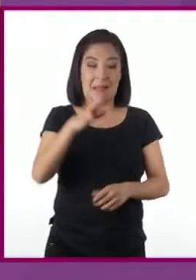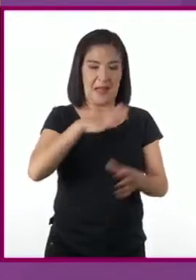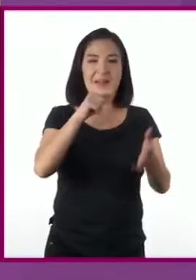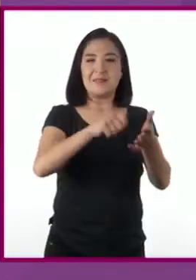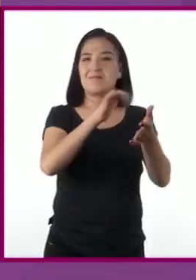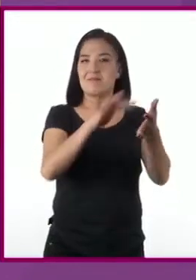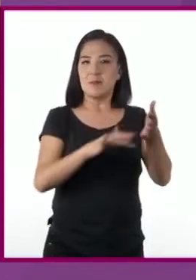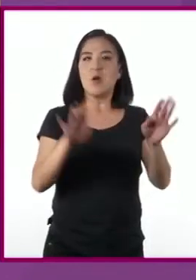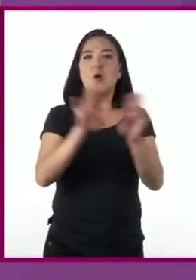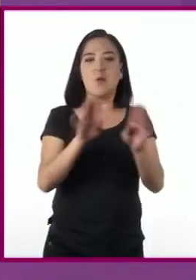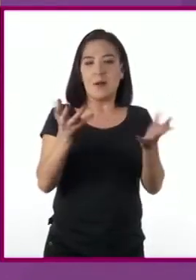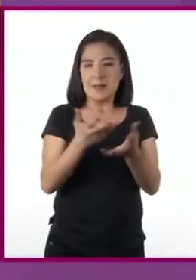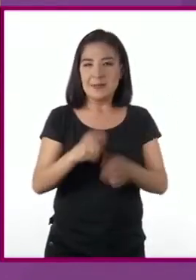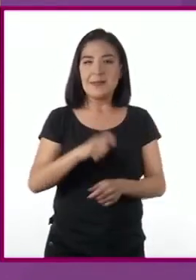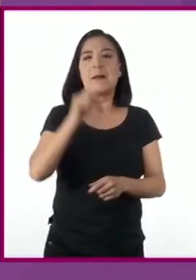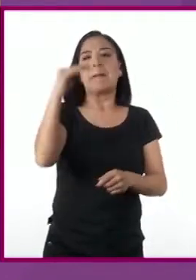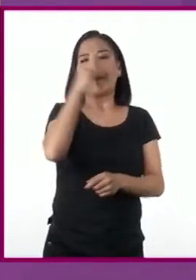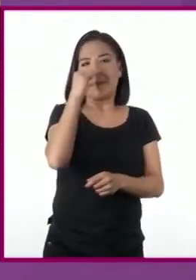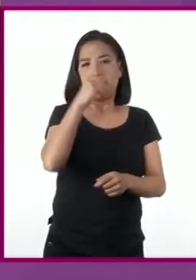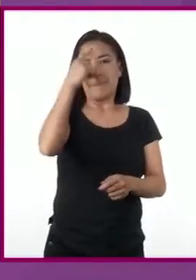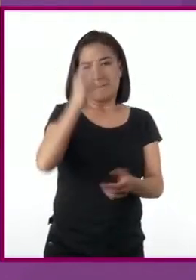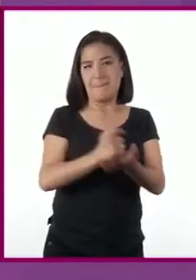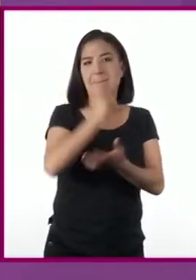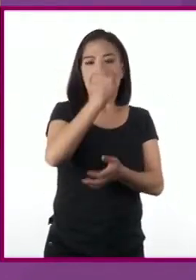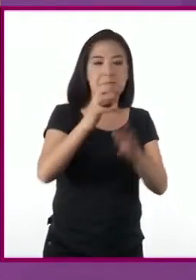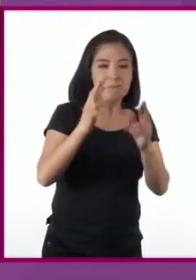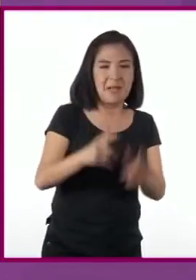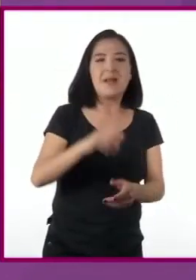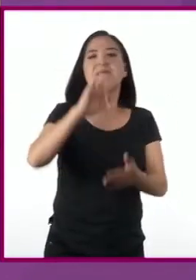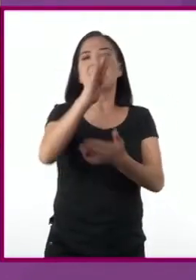instructivo, la garantía y la factura.